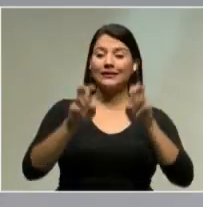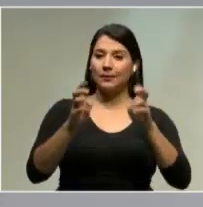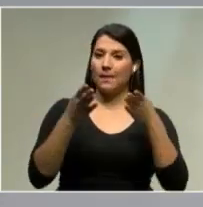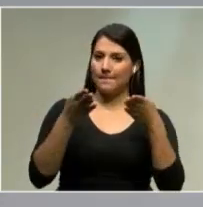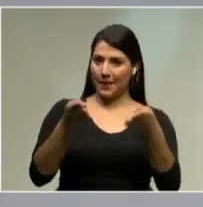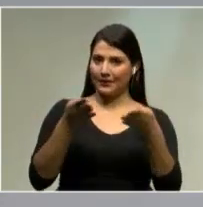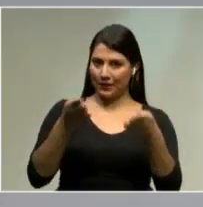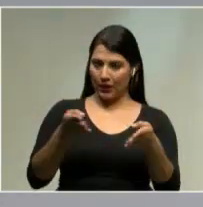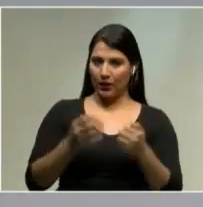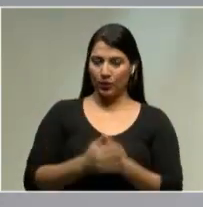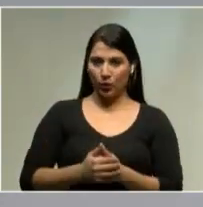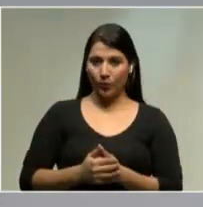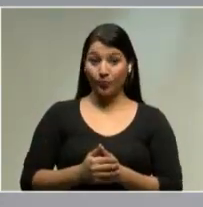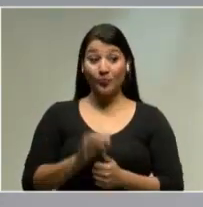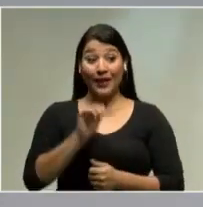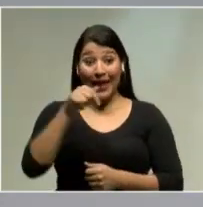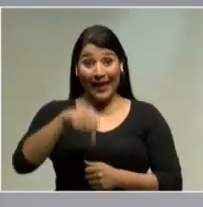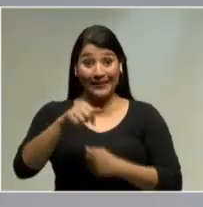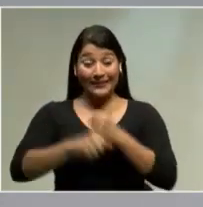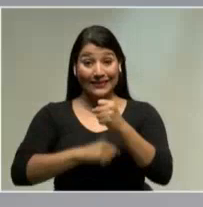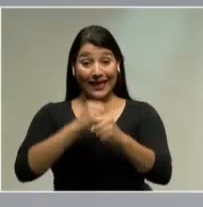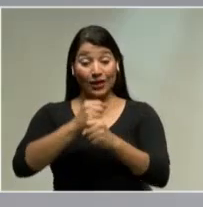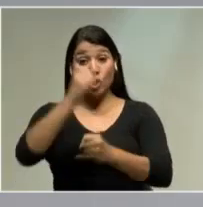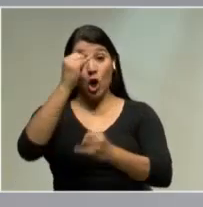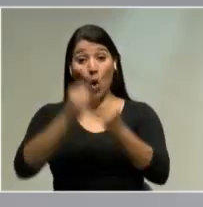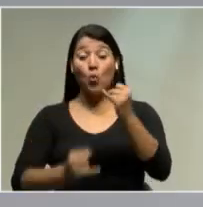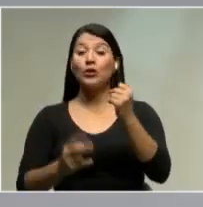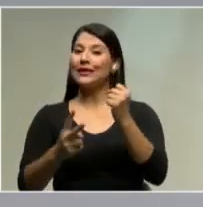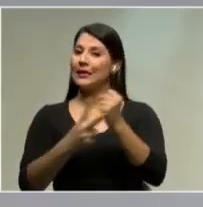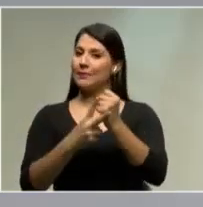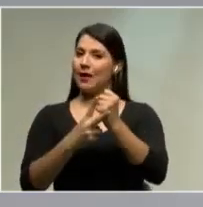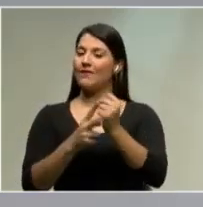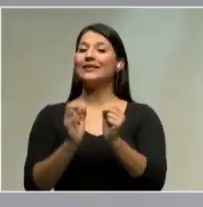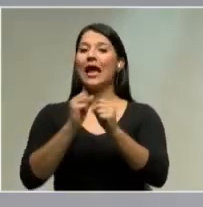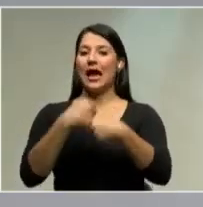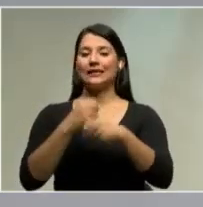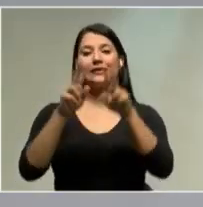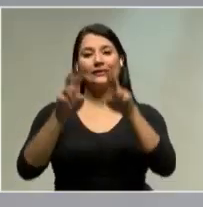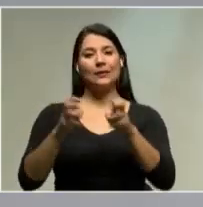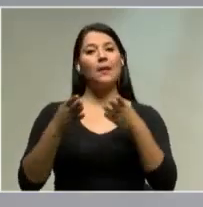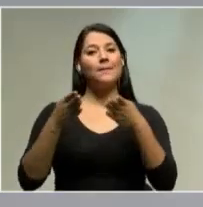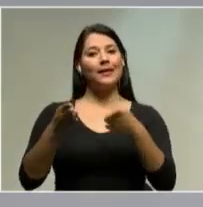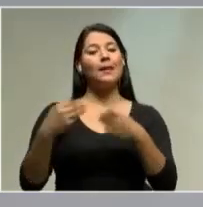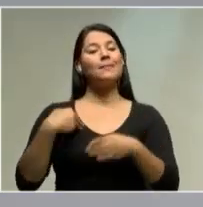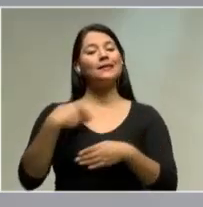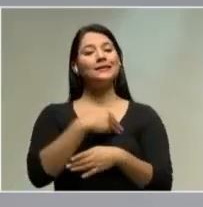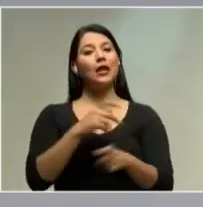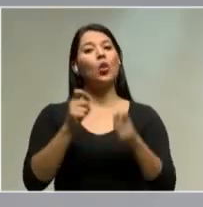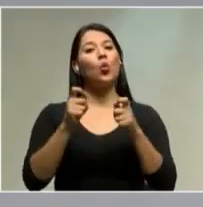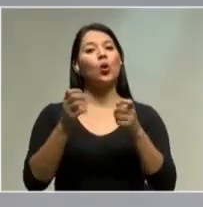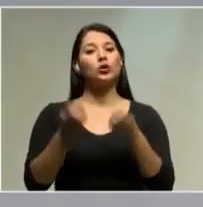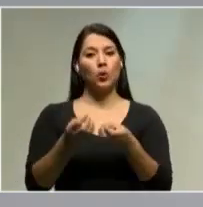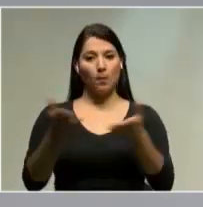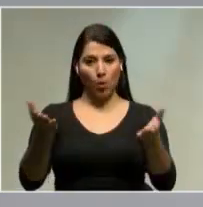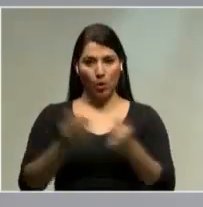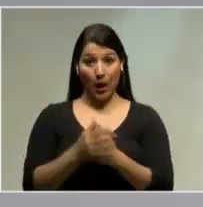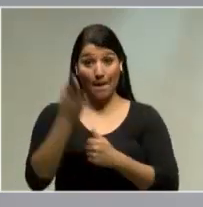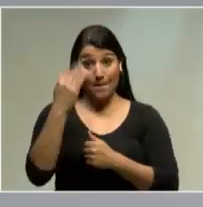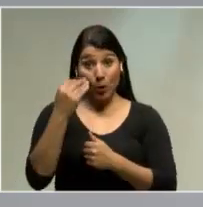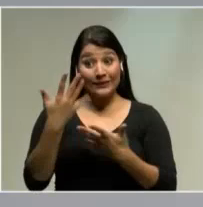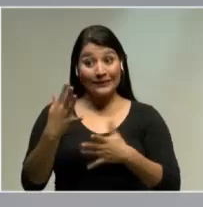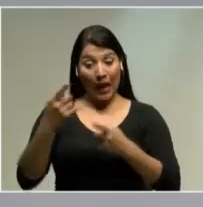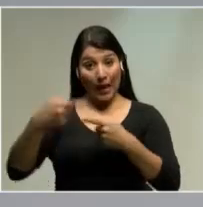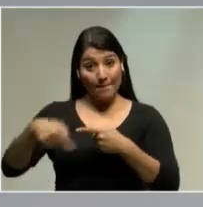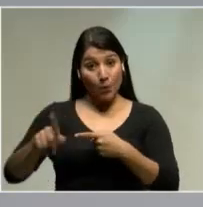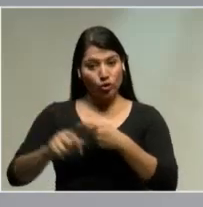bachillerato. Esta es la última ocasión en que el Ministerio de Educación Pública hace esta evaluación, ya que el próximo